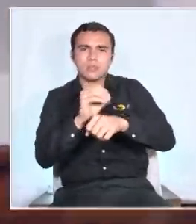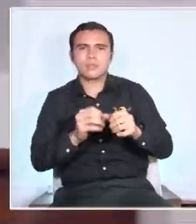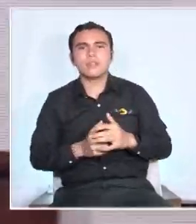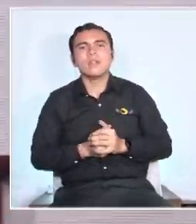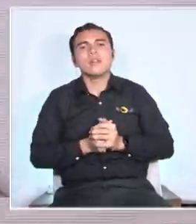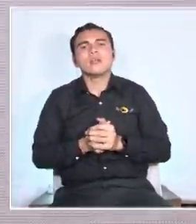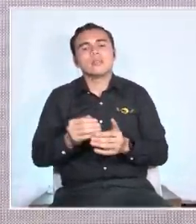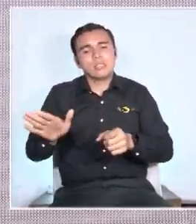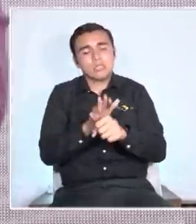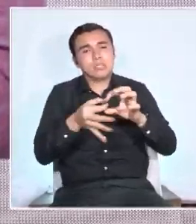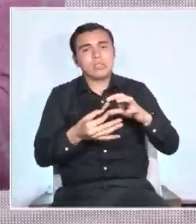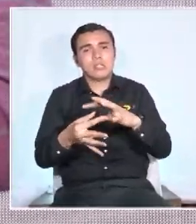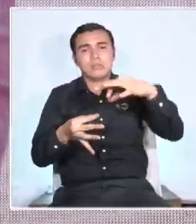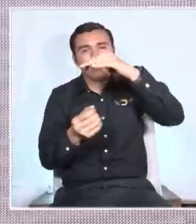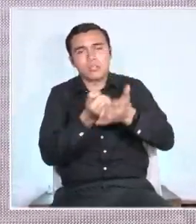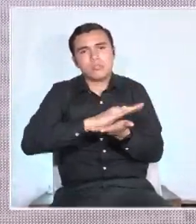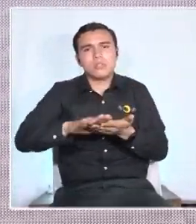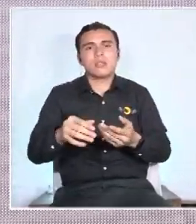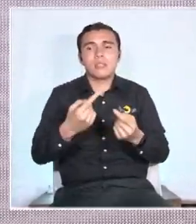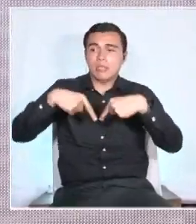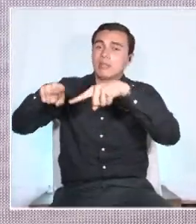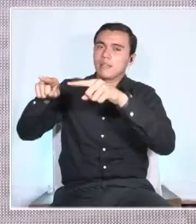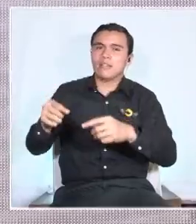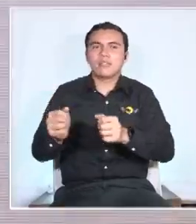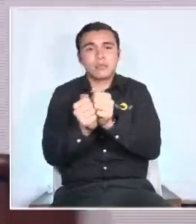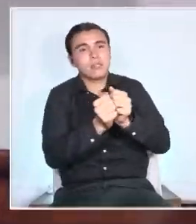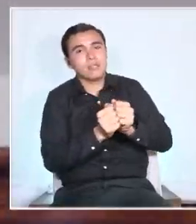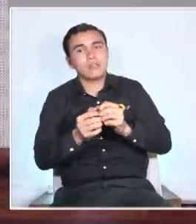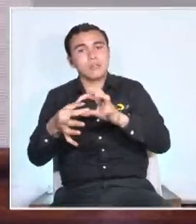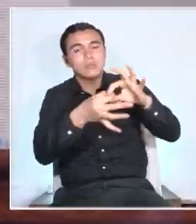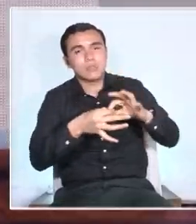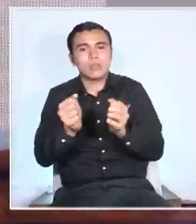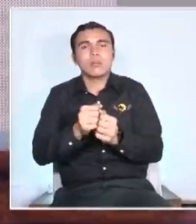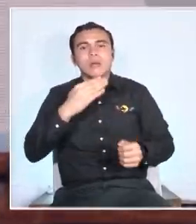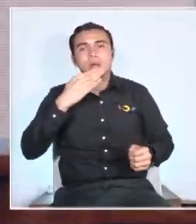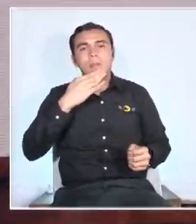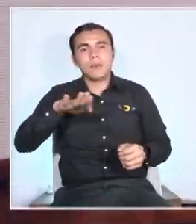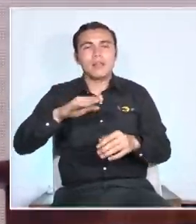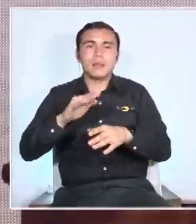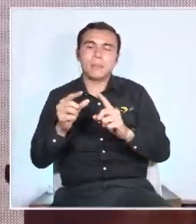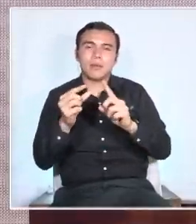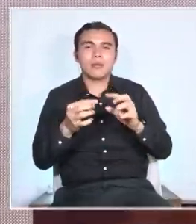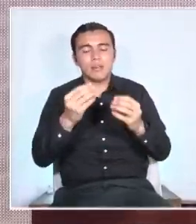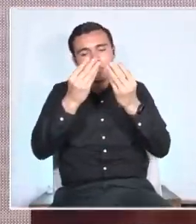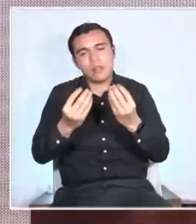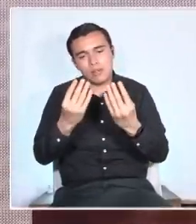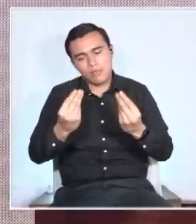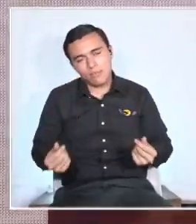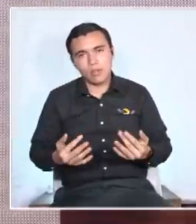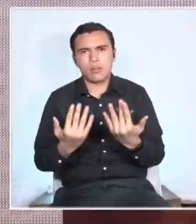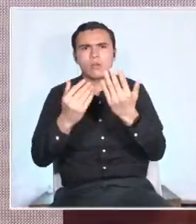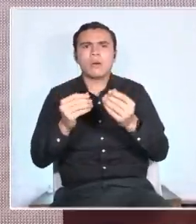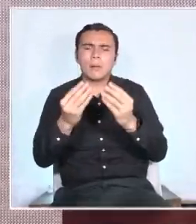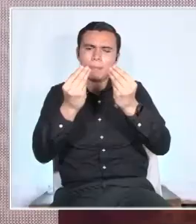poder de Dios y del Espíritu Santo y después irte a juntar con los que hablan malas palabras, con los que te apagan el fuego, con los que apagan